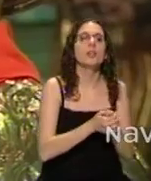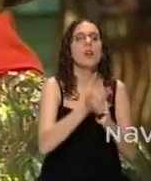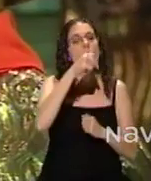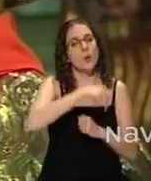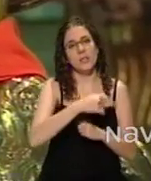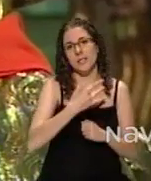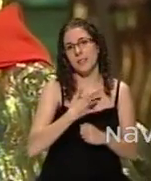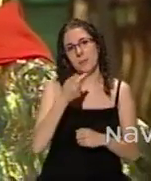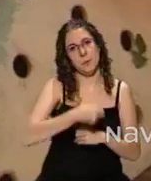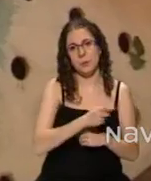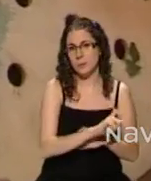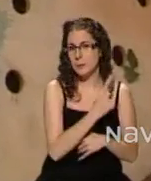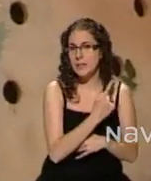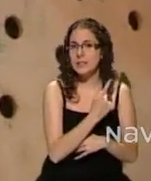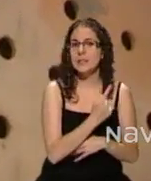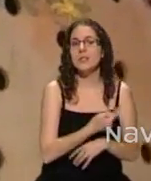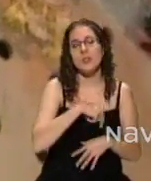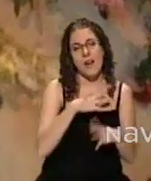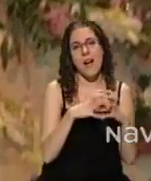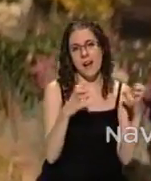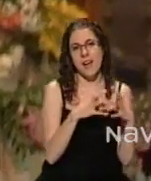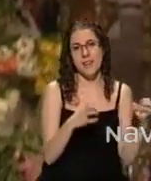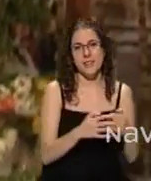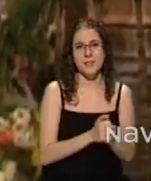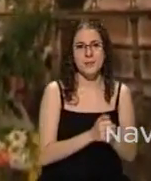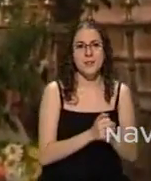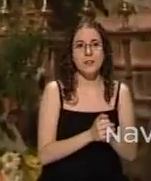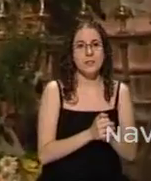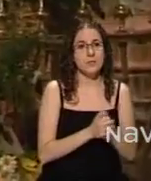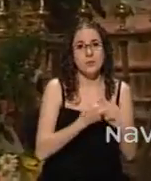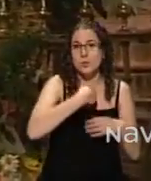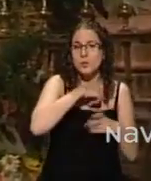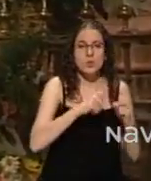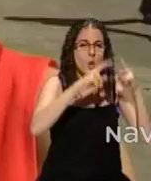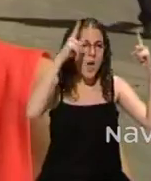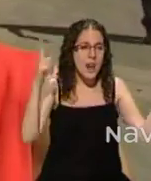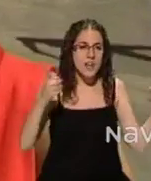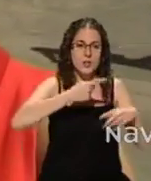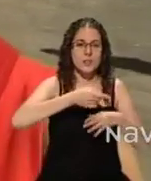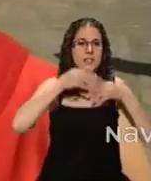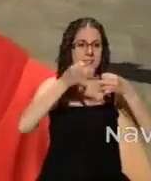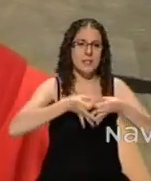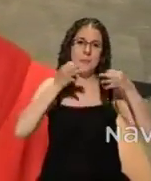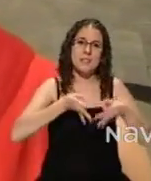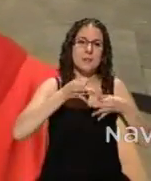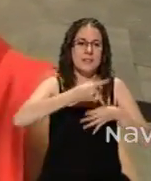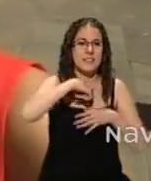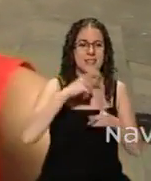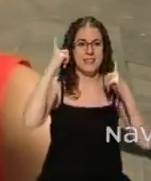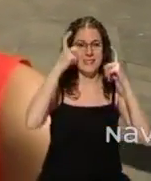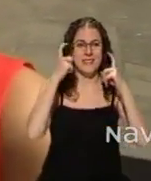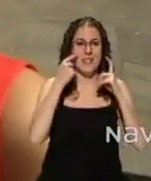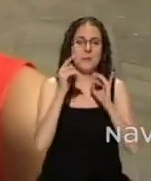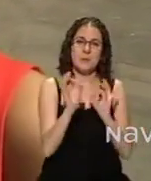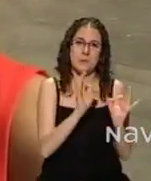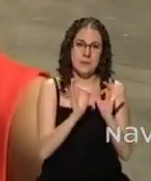y con ganas, ¿no?, de celebrar el día de nuestra patrona. Durante todo el año está con nosotros en el pleno, ¿no?, ahí poniendo un poco orden en